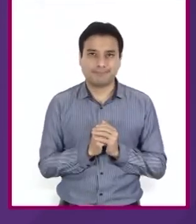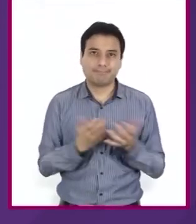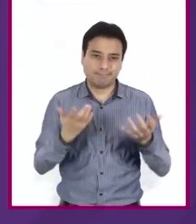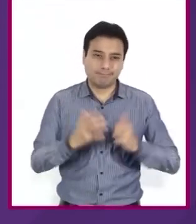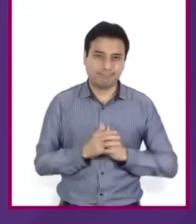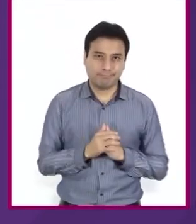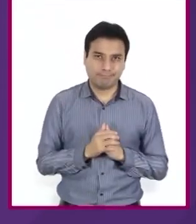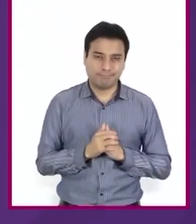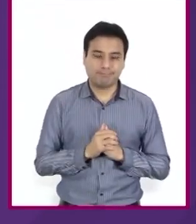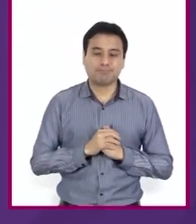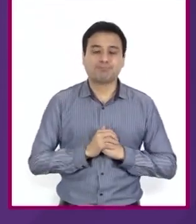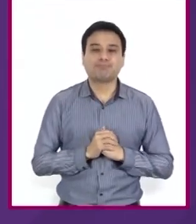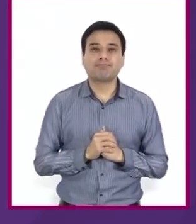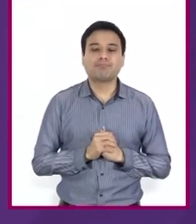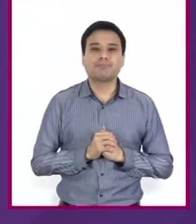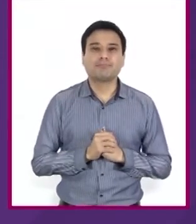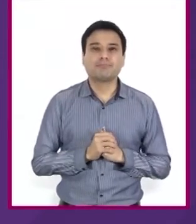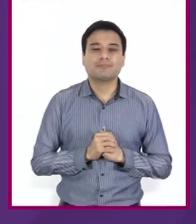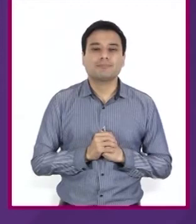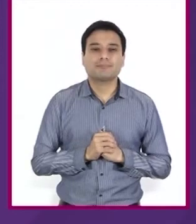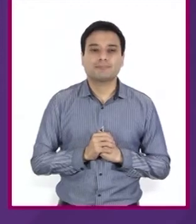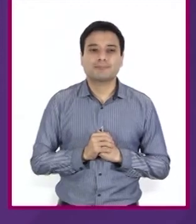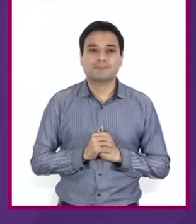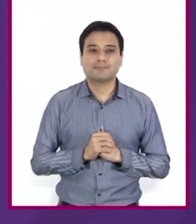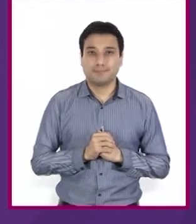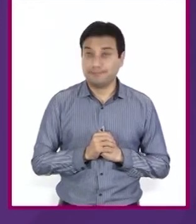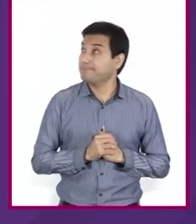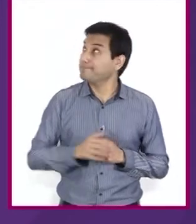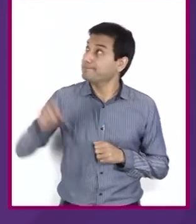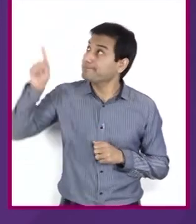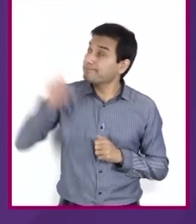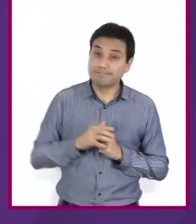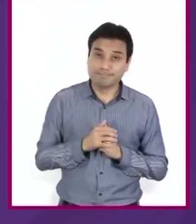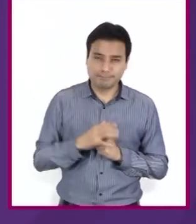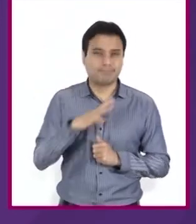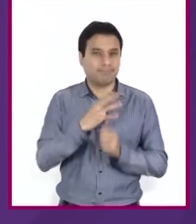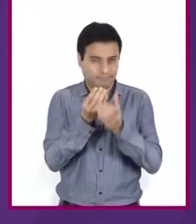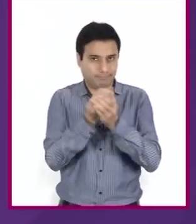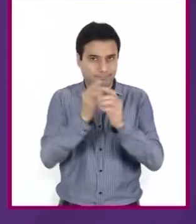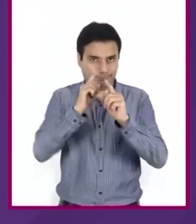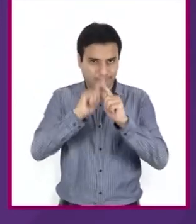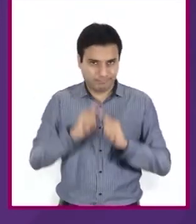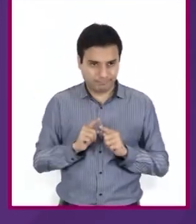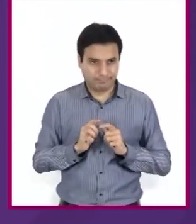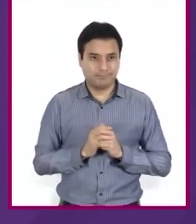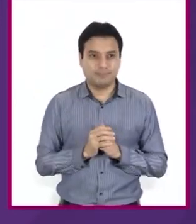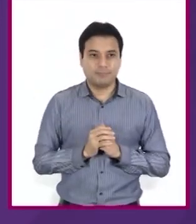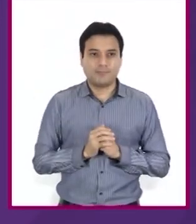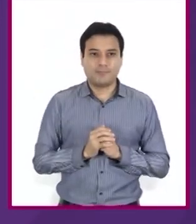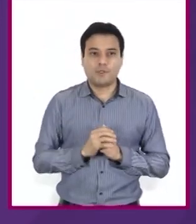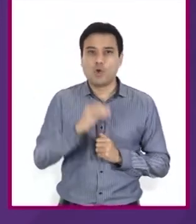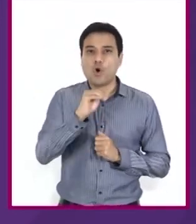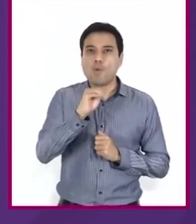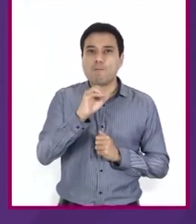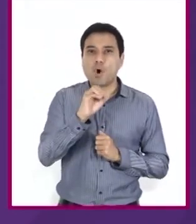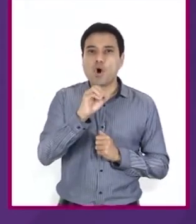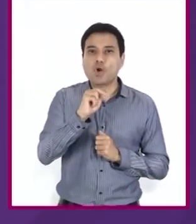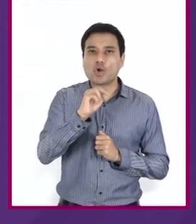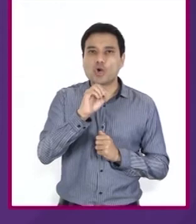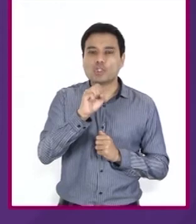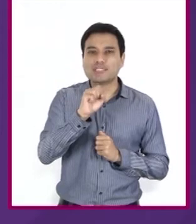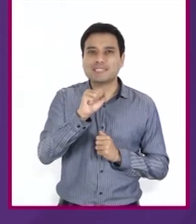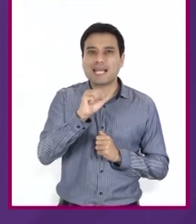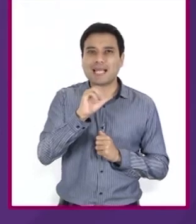como reserva. Los carbohidratos se clasifican en monosacáridos. Son